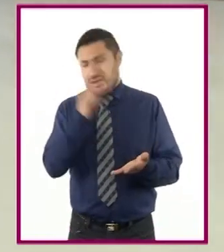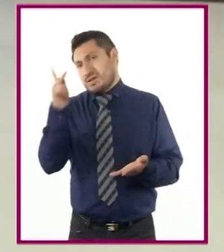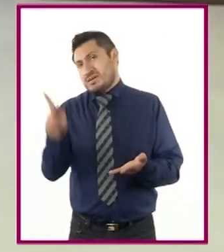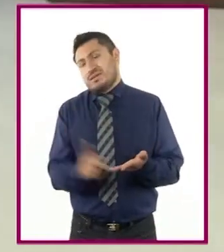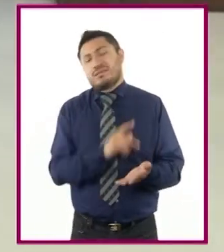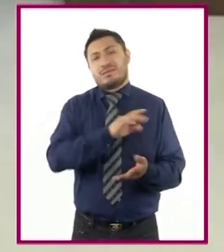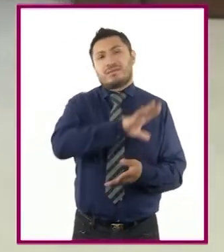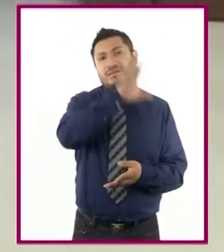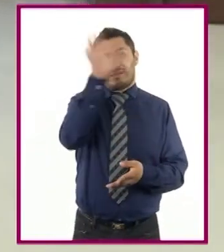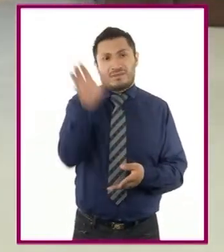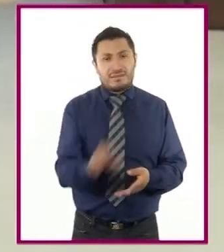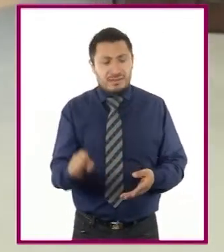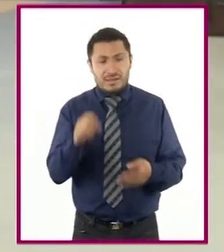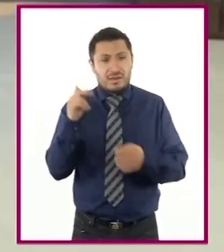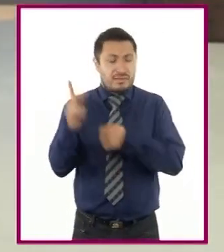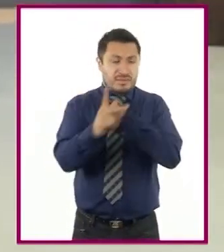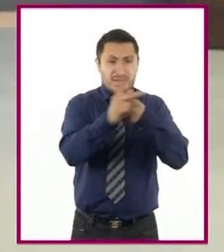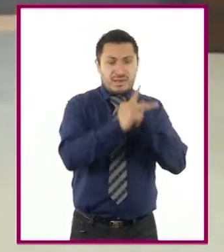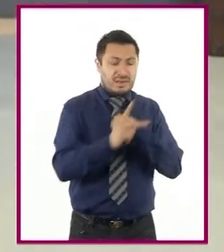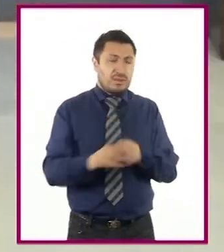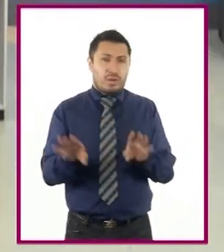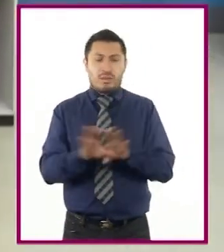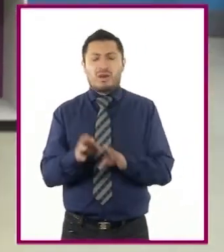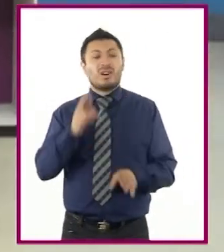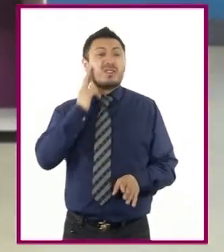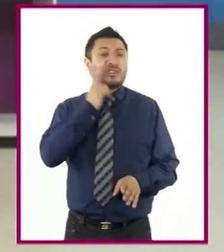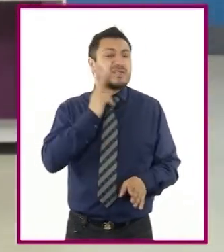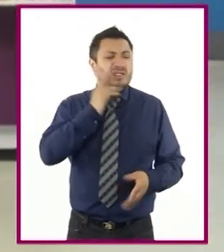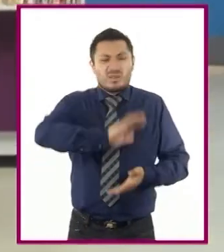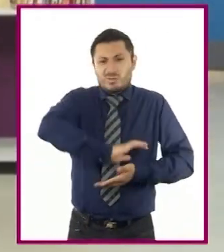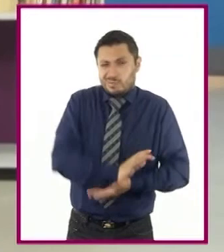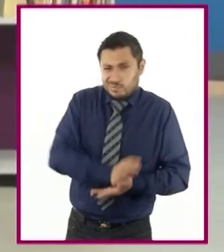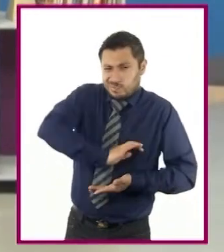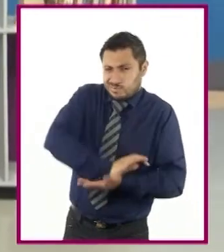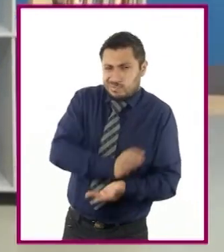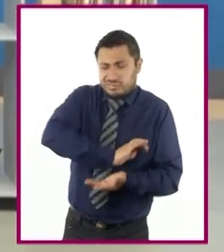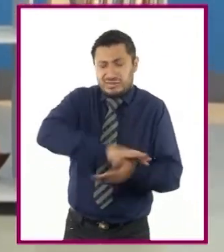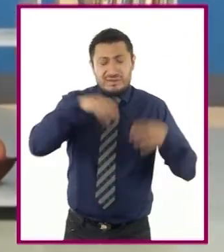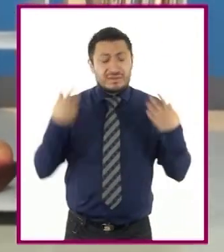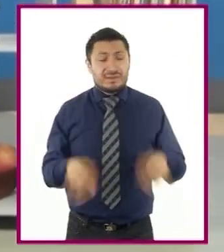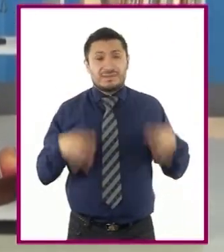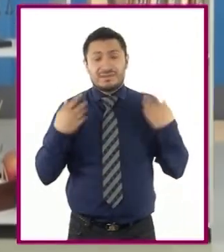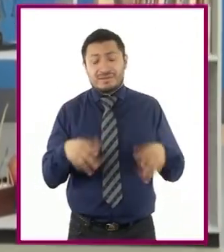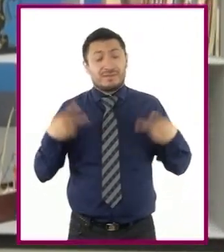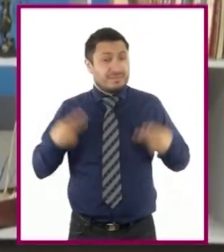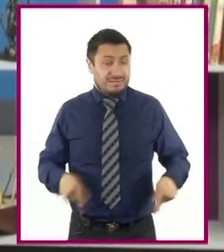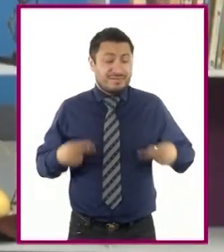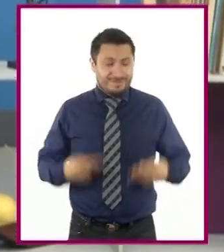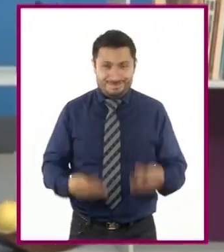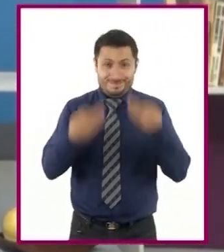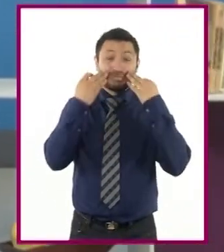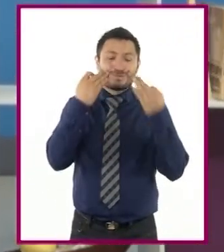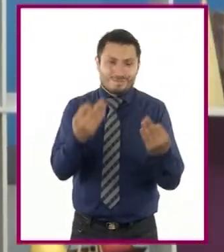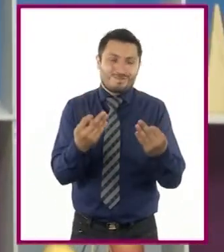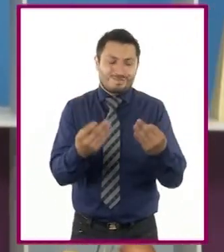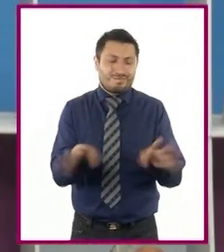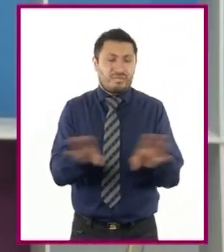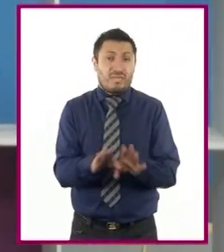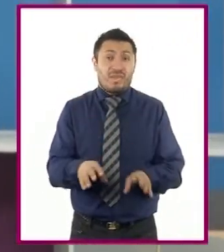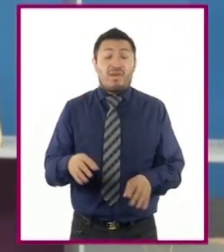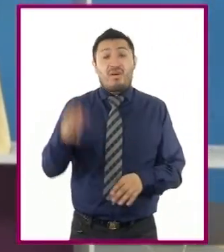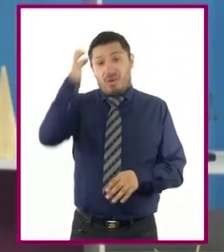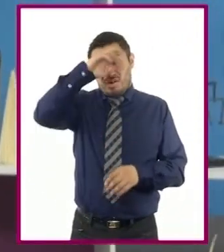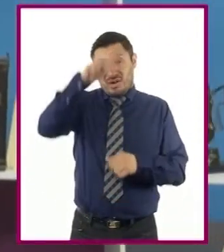territorios colonizados, un profundo racismo que en muchos casos fue interiorizado por la población local, justificando así el dominio